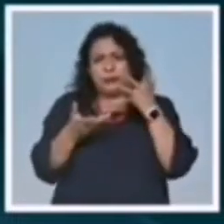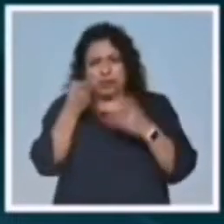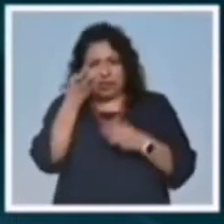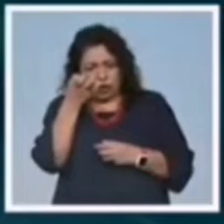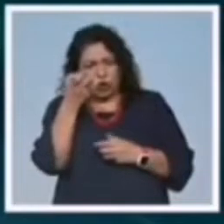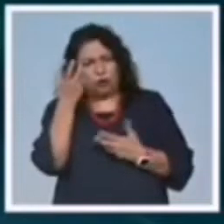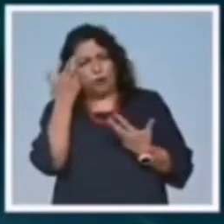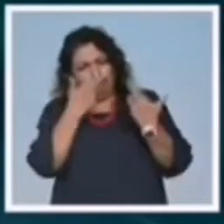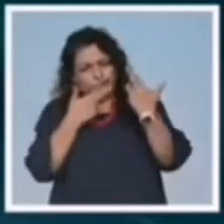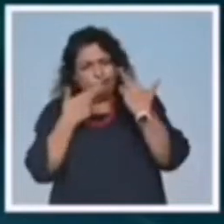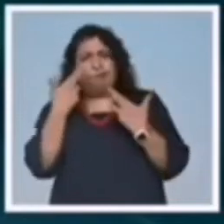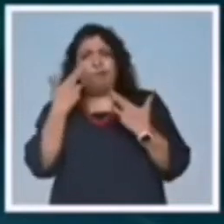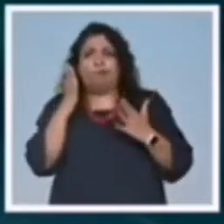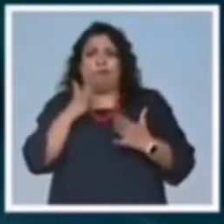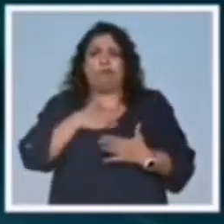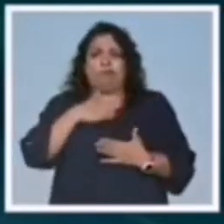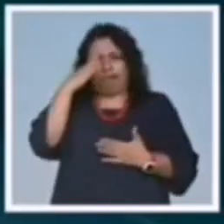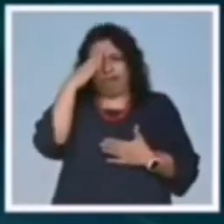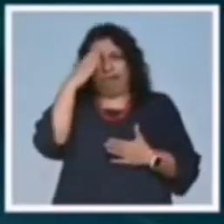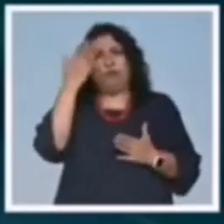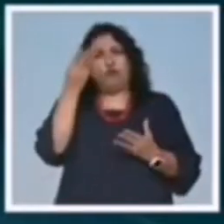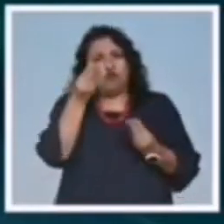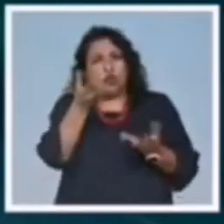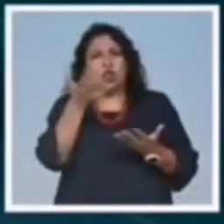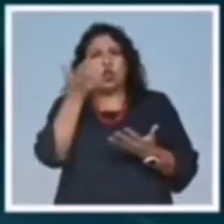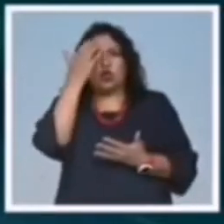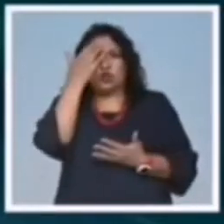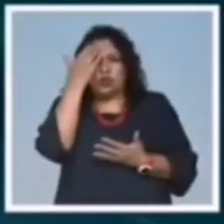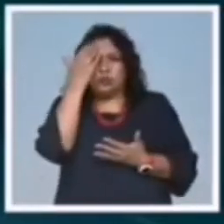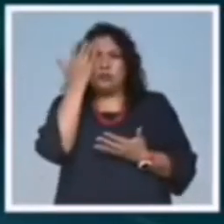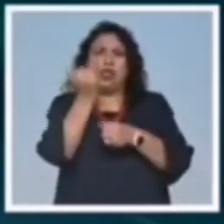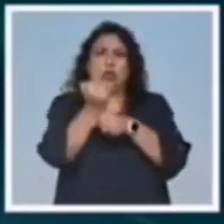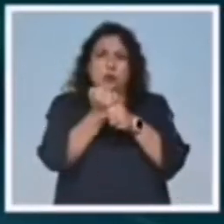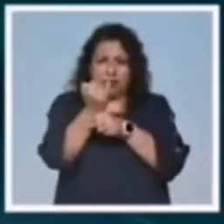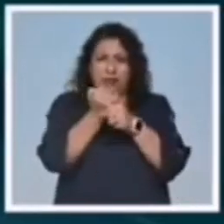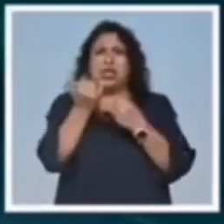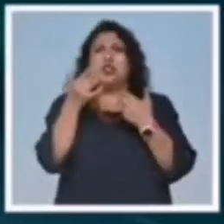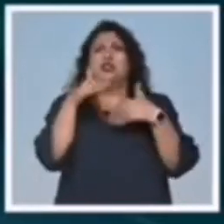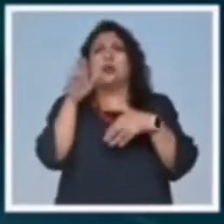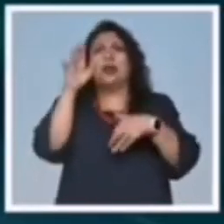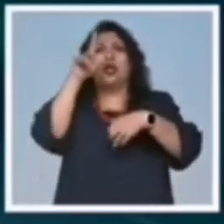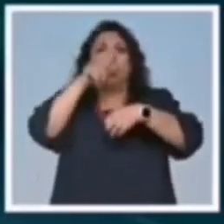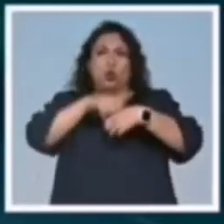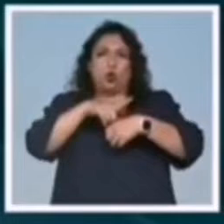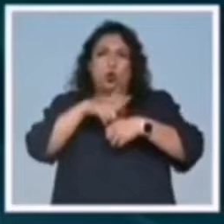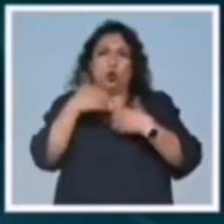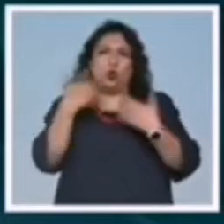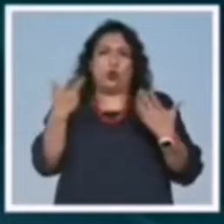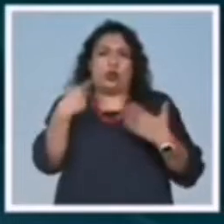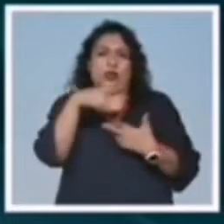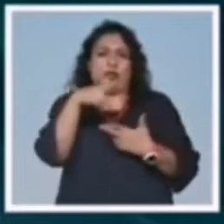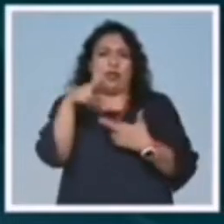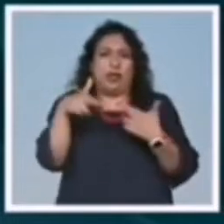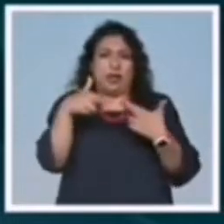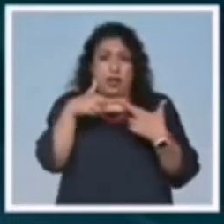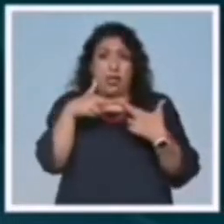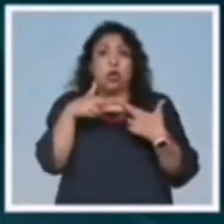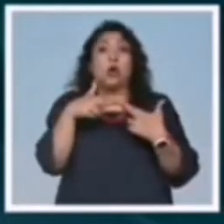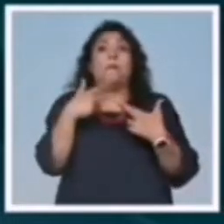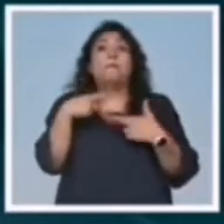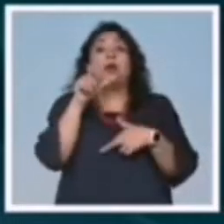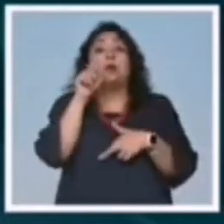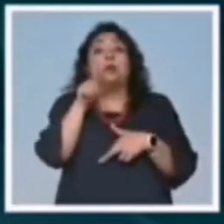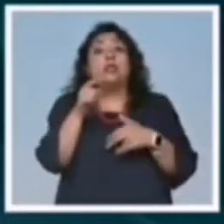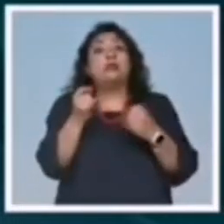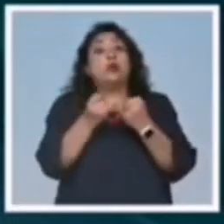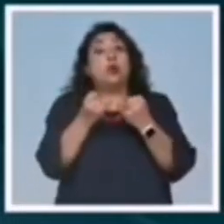¿no? Me parece que han aportado mucho conocimiento investigativo sobre las culturas de nuestra región, pero al